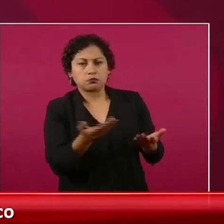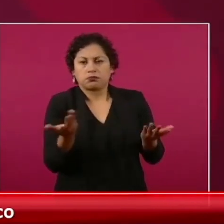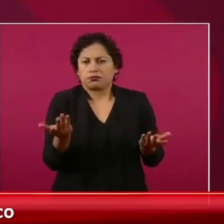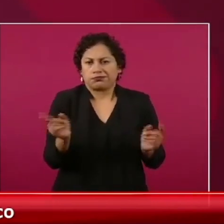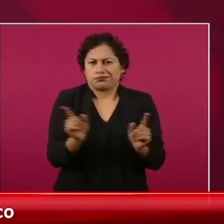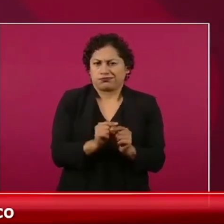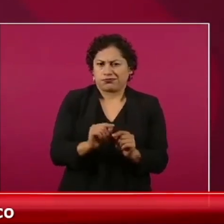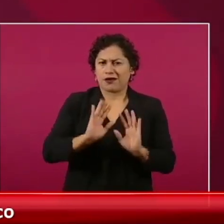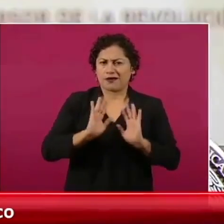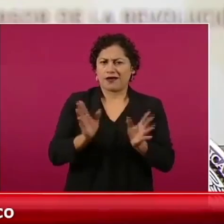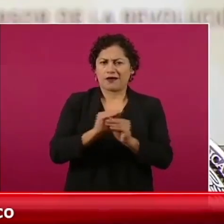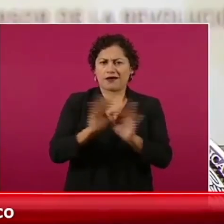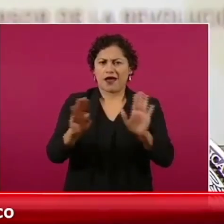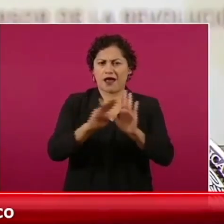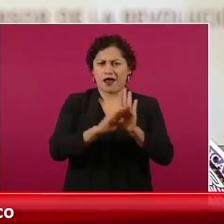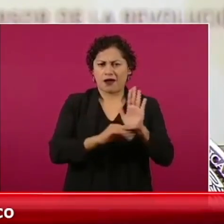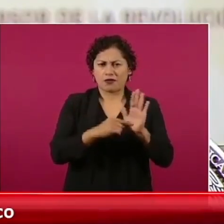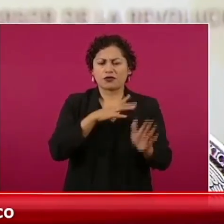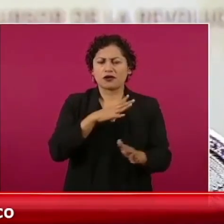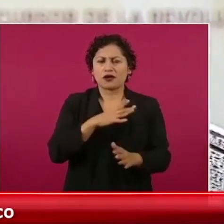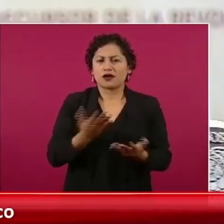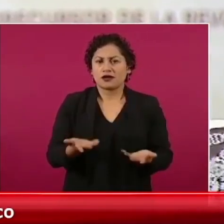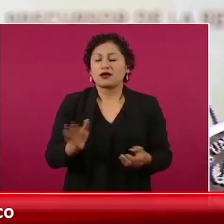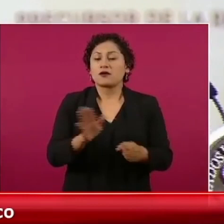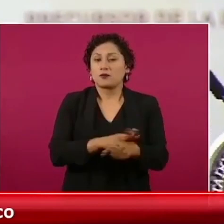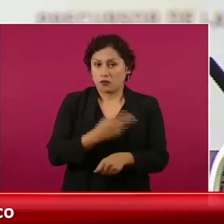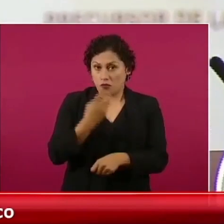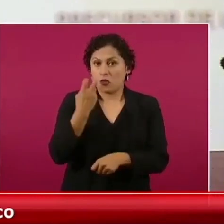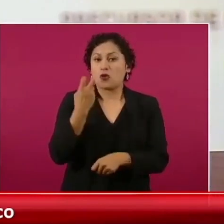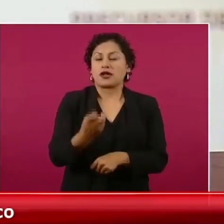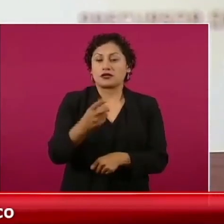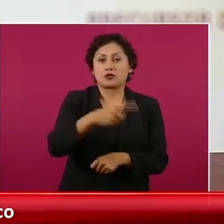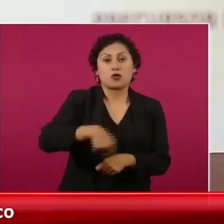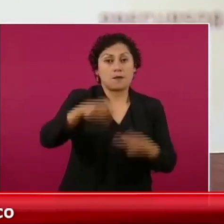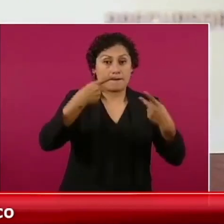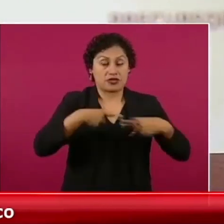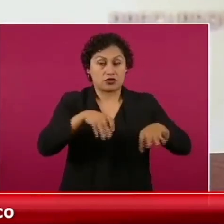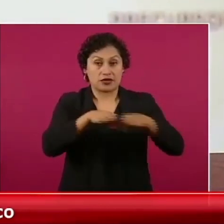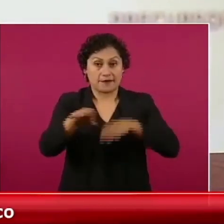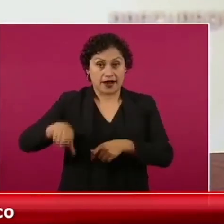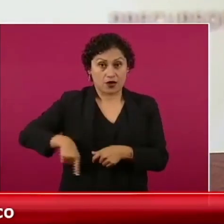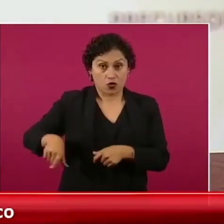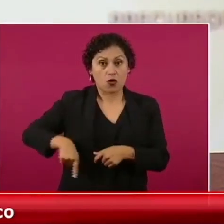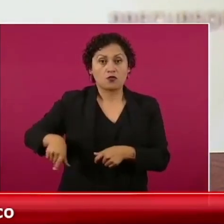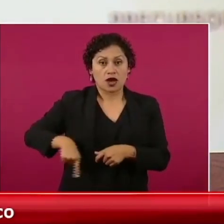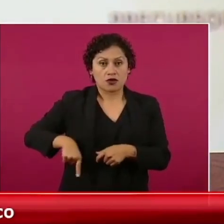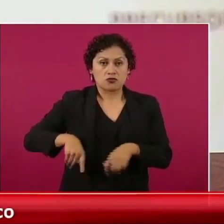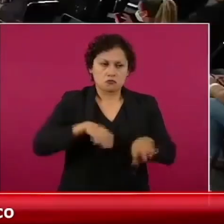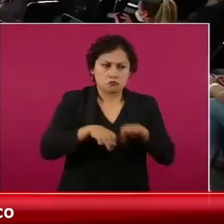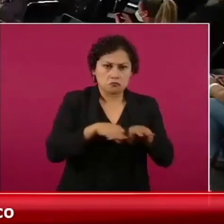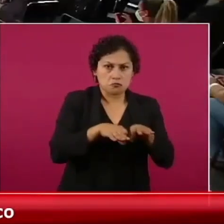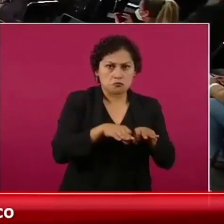Y por eso también en los tiempos libres, sin dejar su trabajo, sin que se